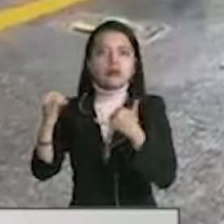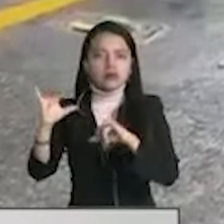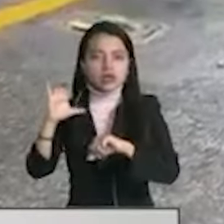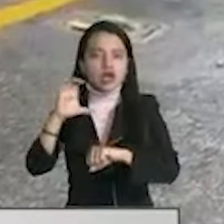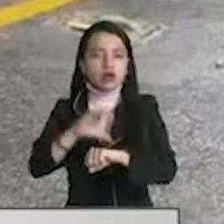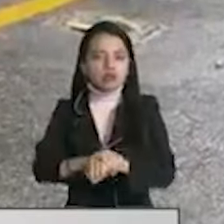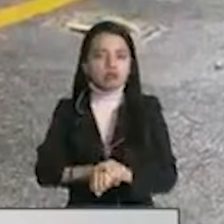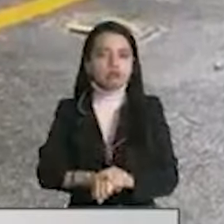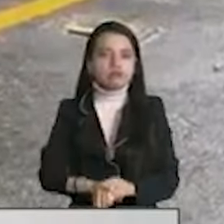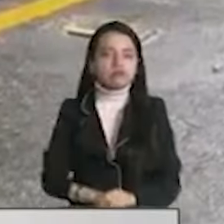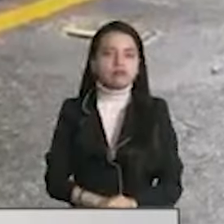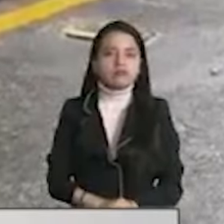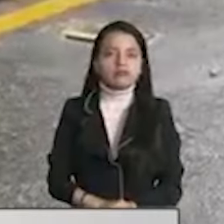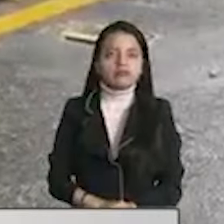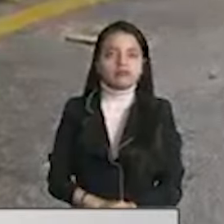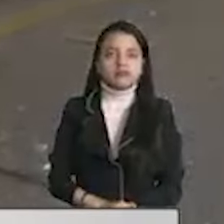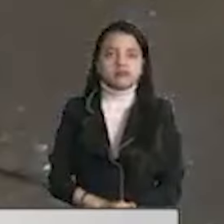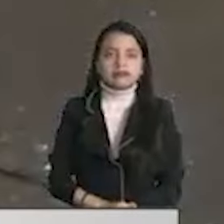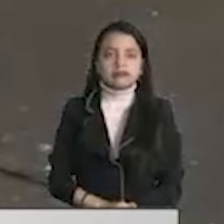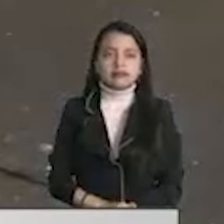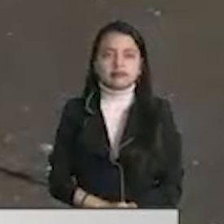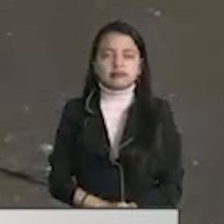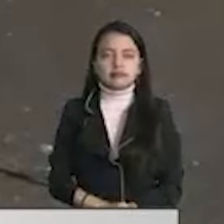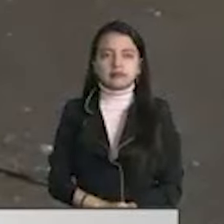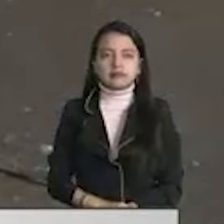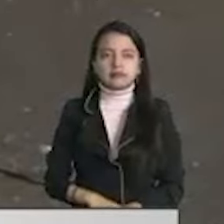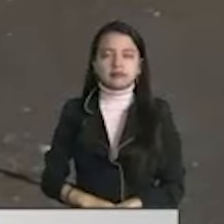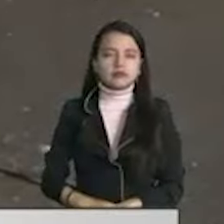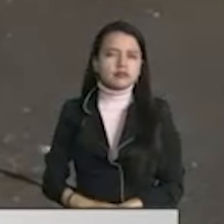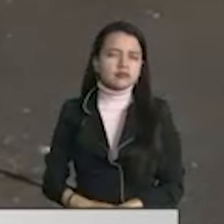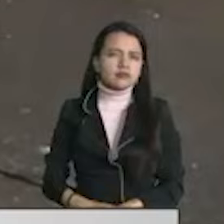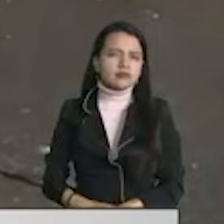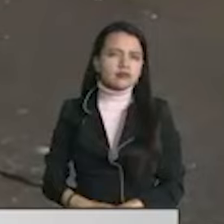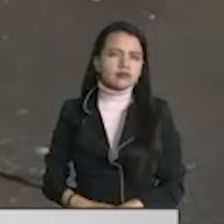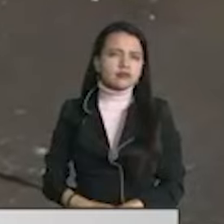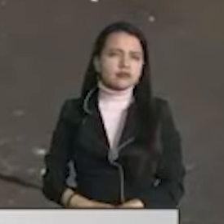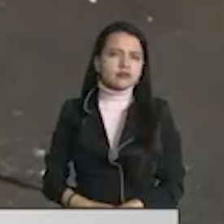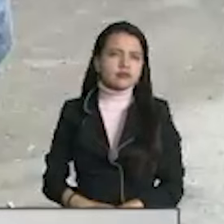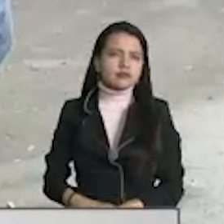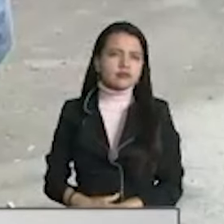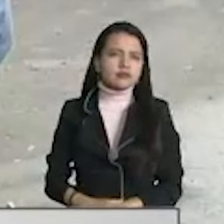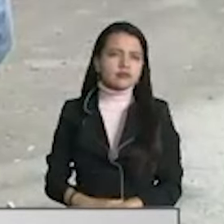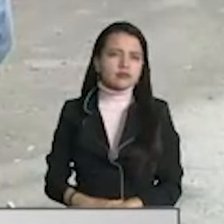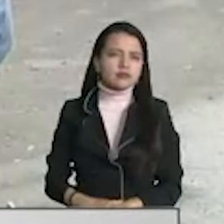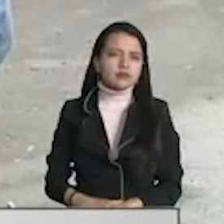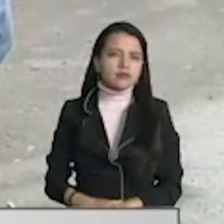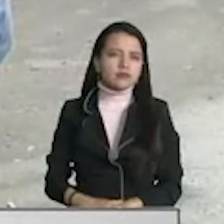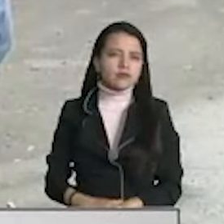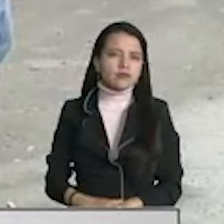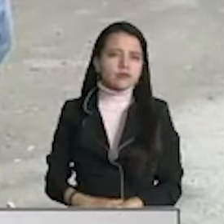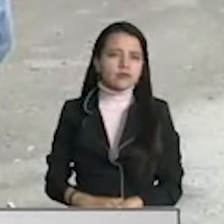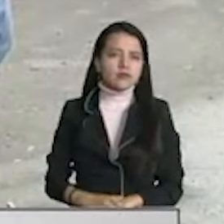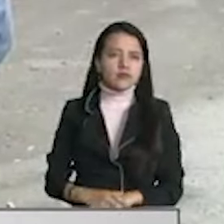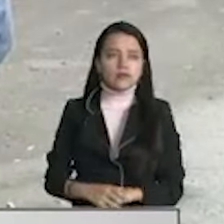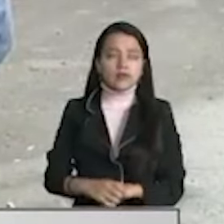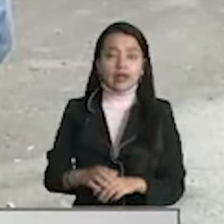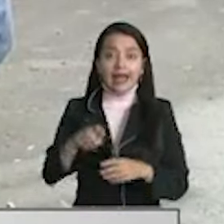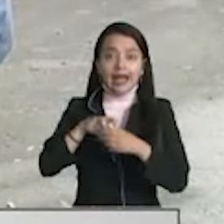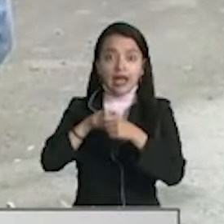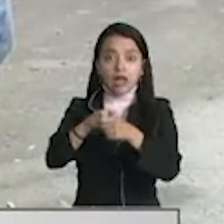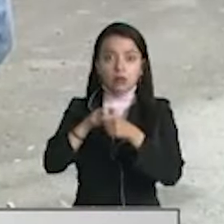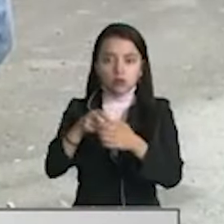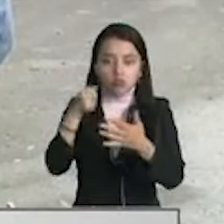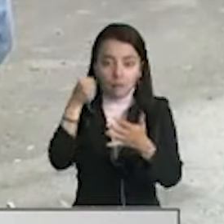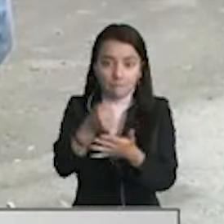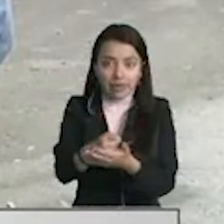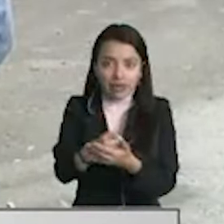fue ubicado. El conductor, según versiones a primera hora, dejó el vehículo y se retiró del mismo, pero